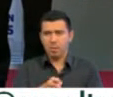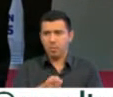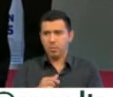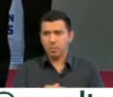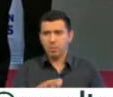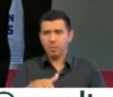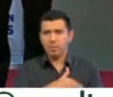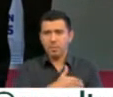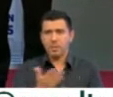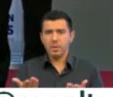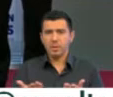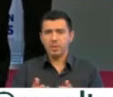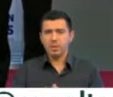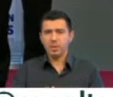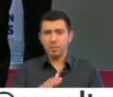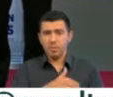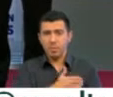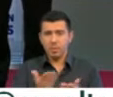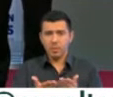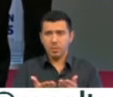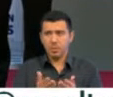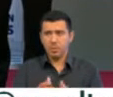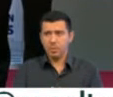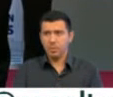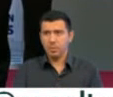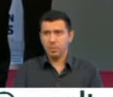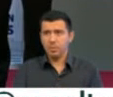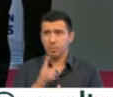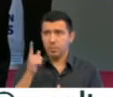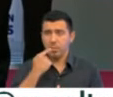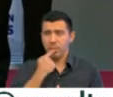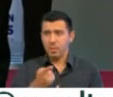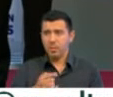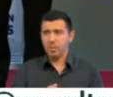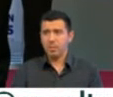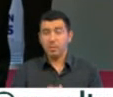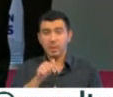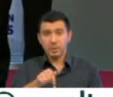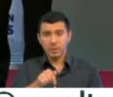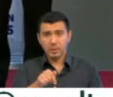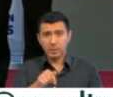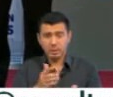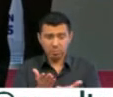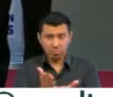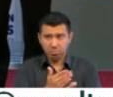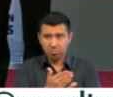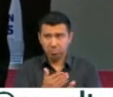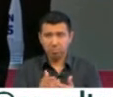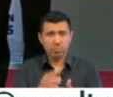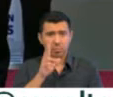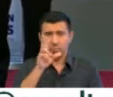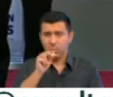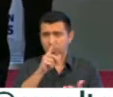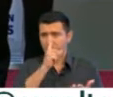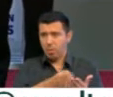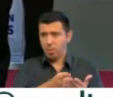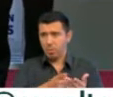lo ha reconocido en comunicado público dicha organización. Y este documento no será